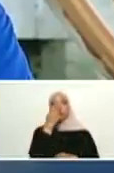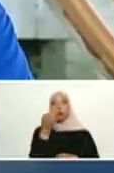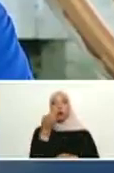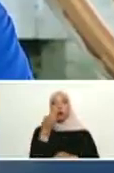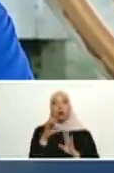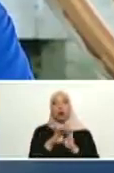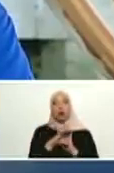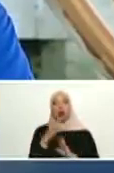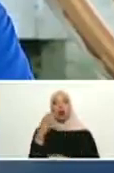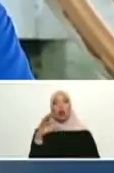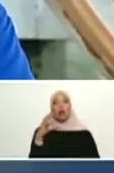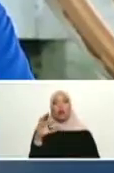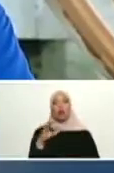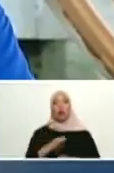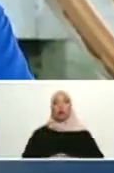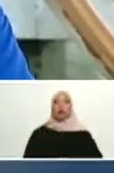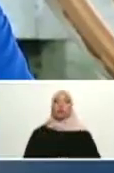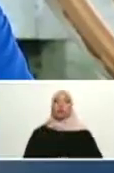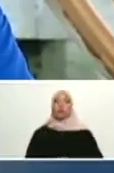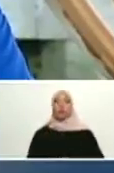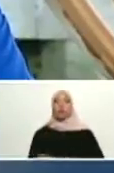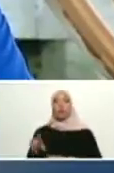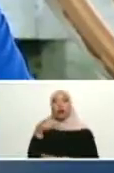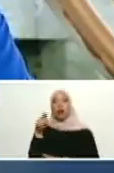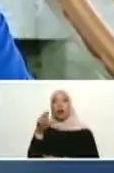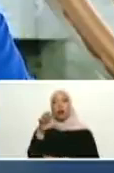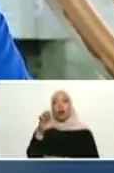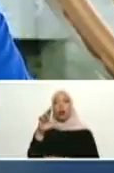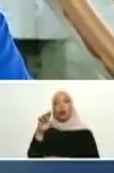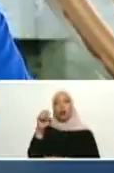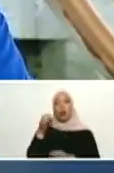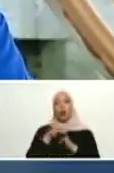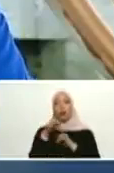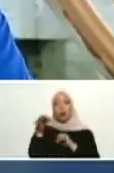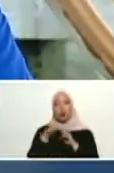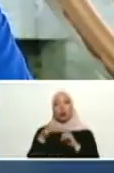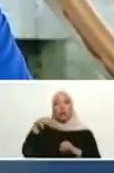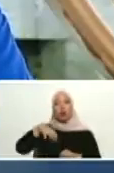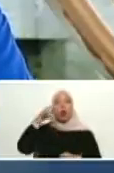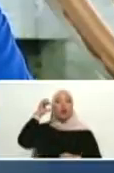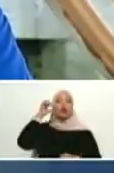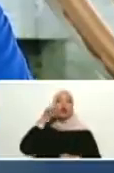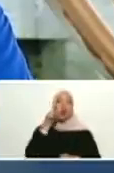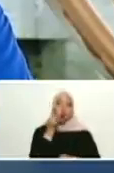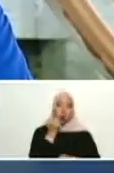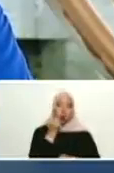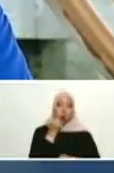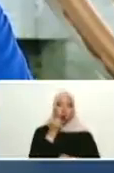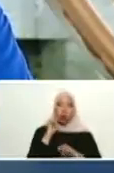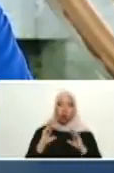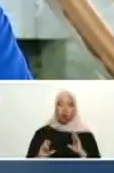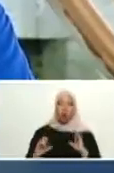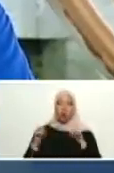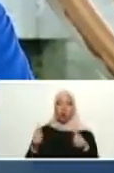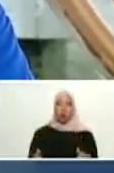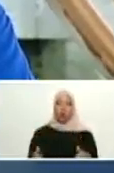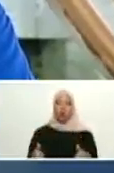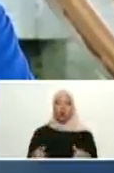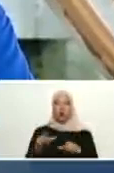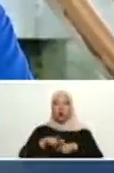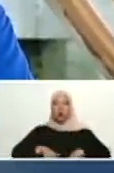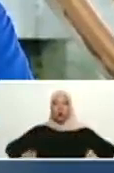California, en la parroquia Leoncio Martínez, municipio Sucre, para la inauguración de la